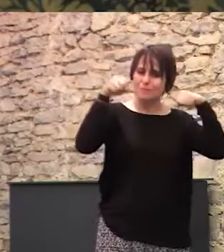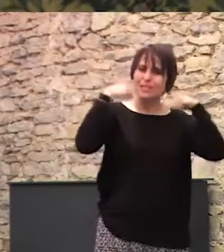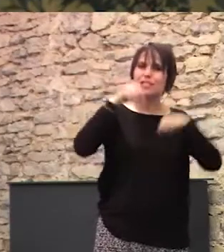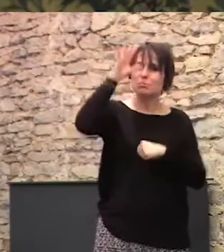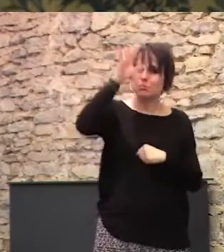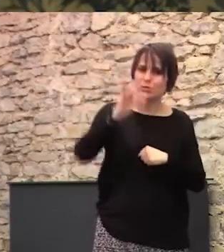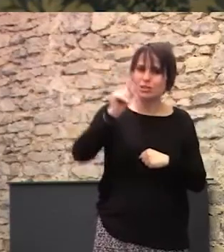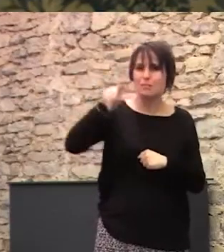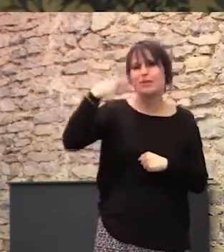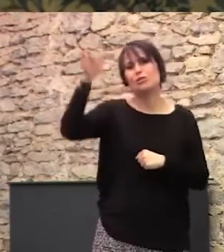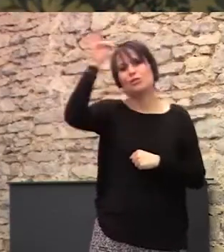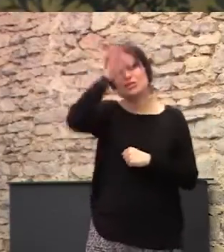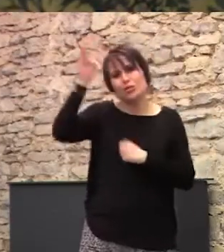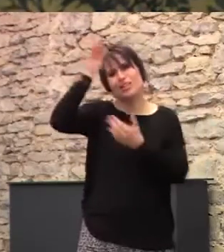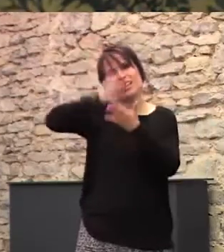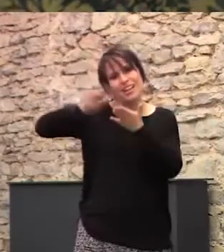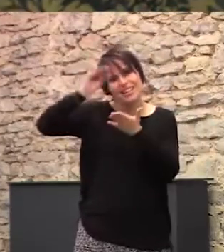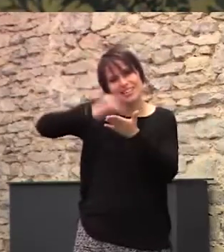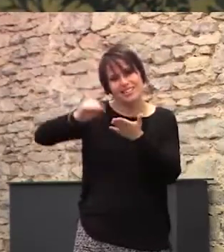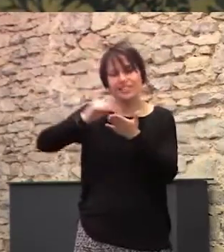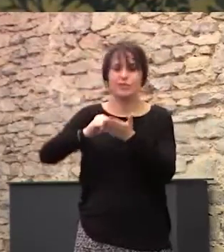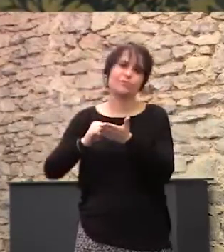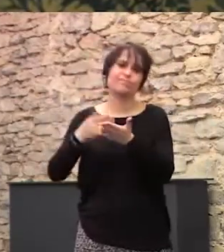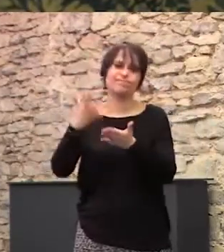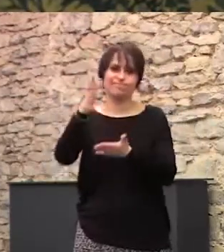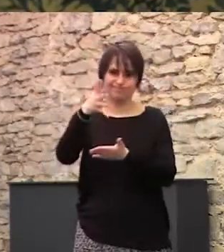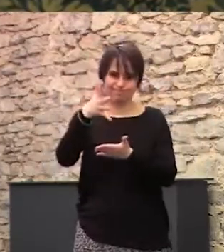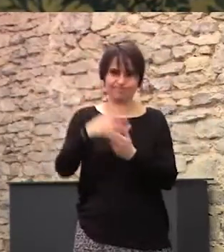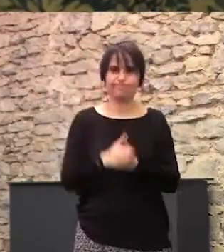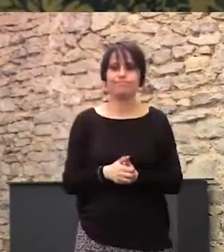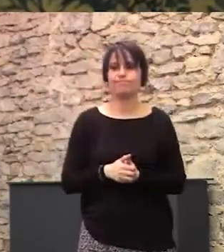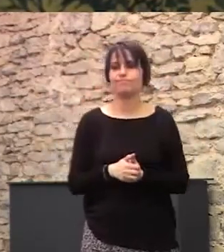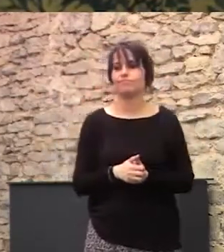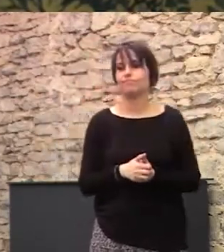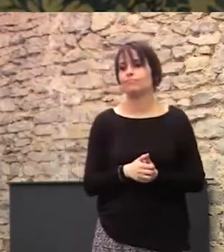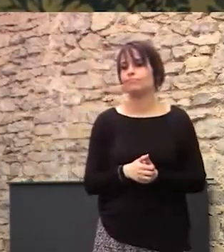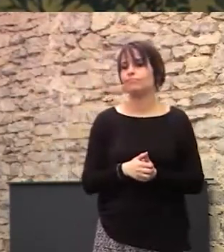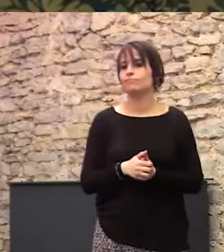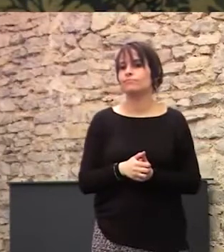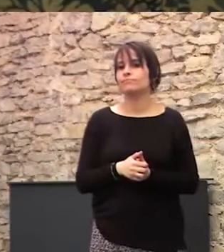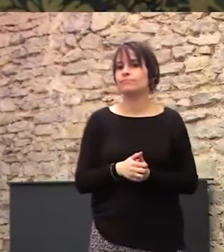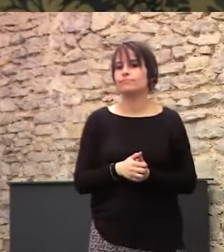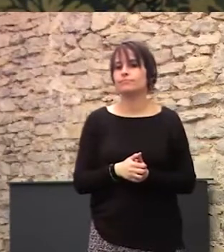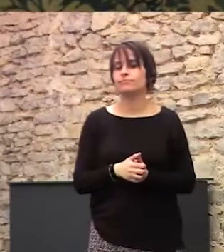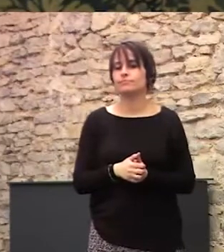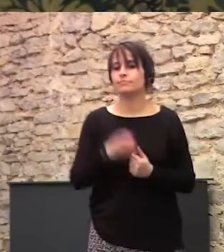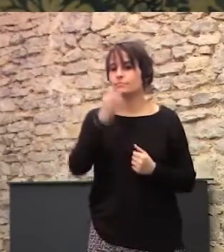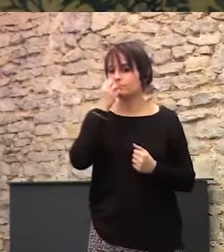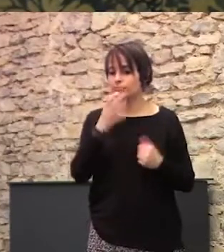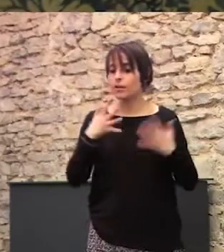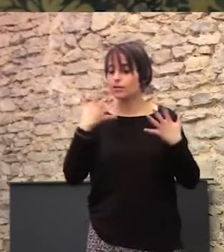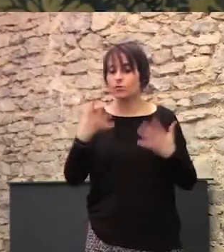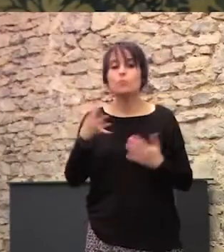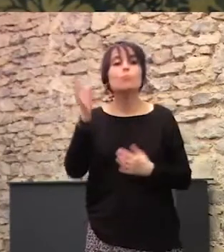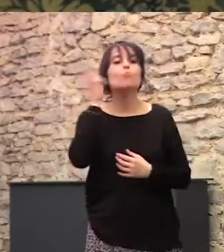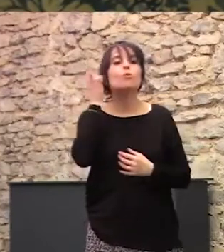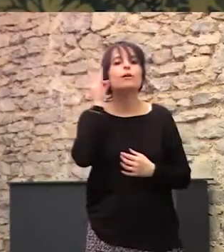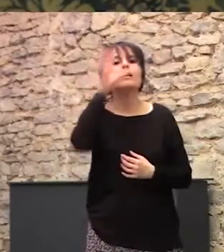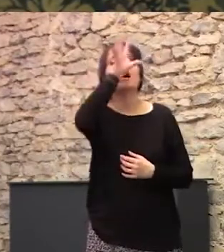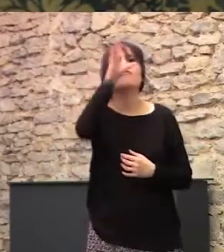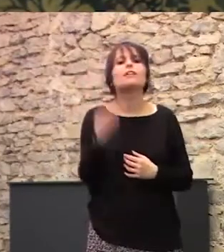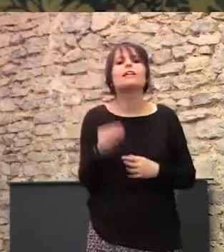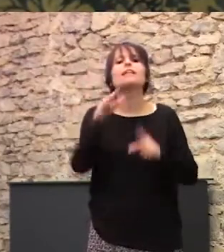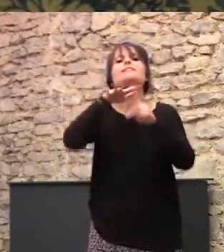articulada, escrita, pues menos. Bien, Entonces, las africanas, ¿con qué se encuentran, no?